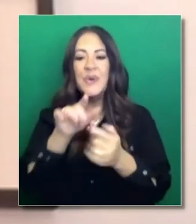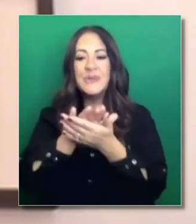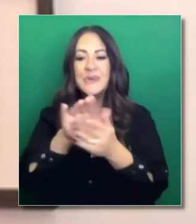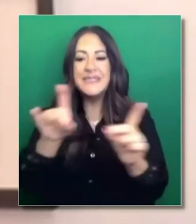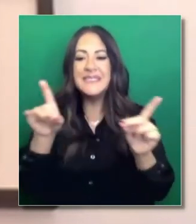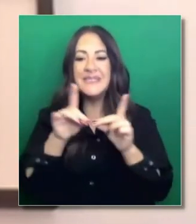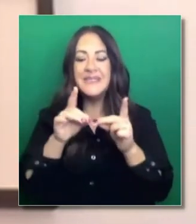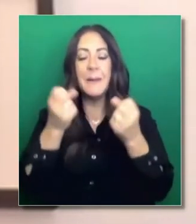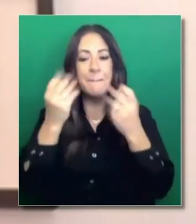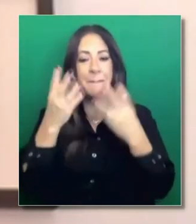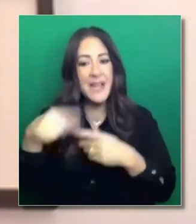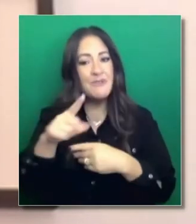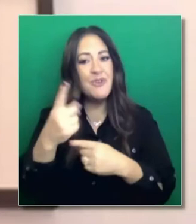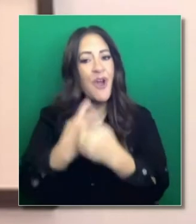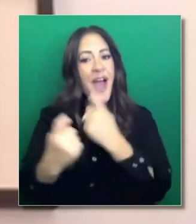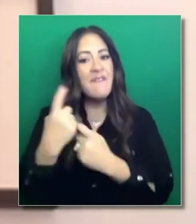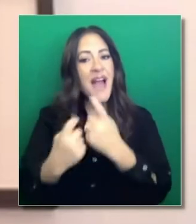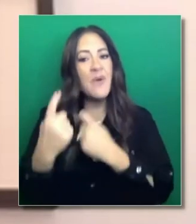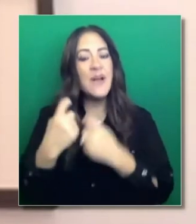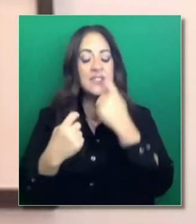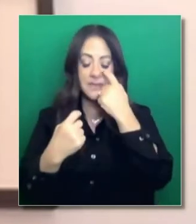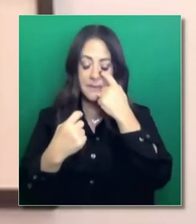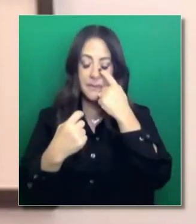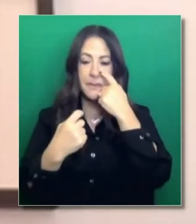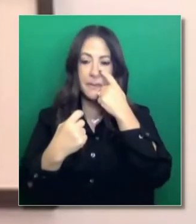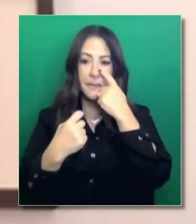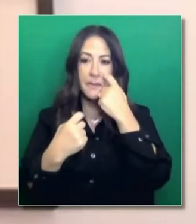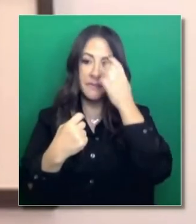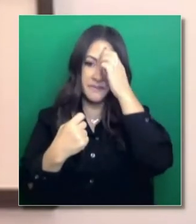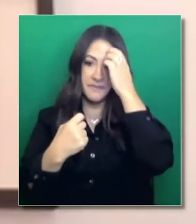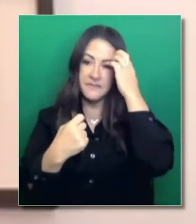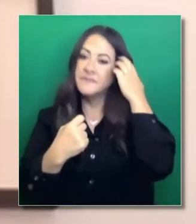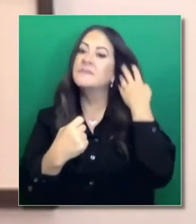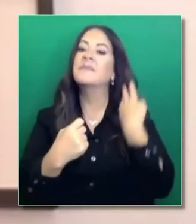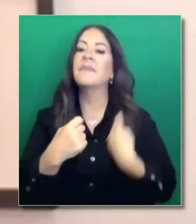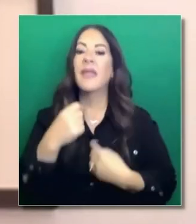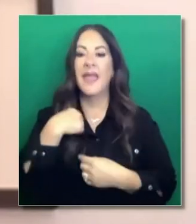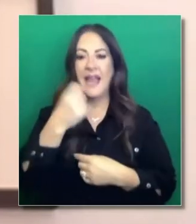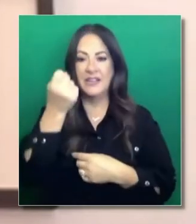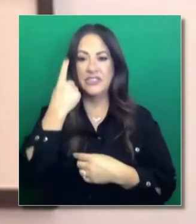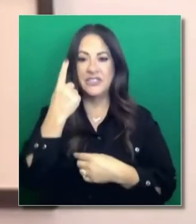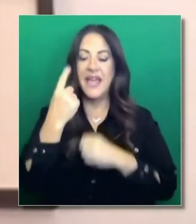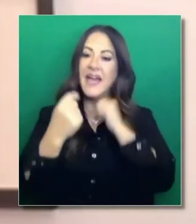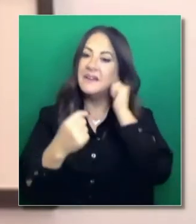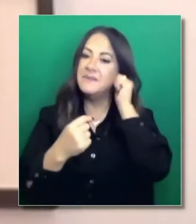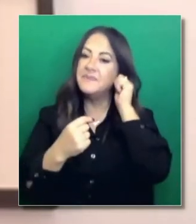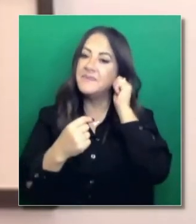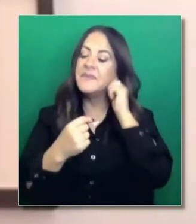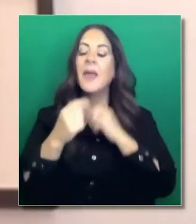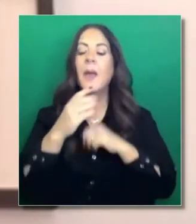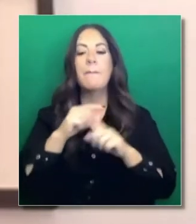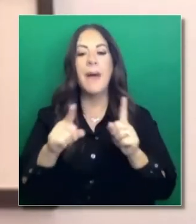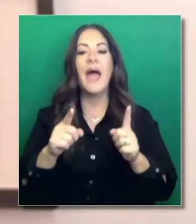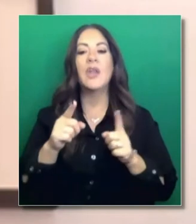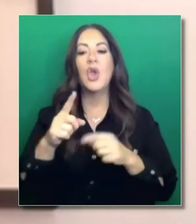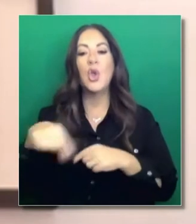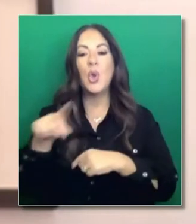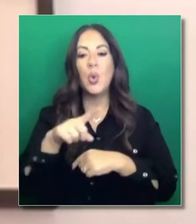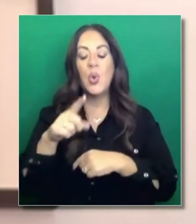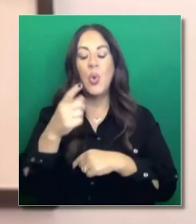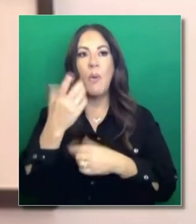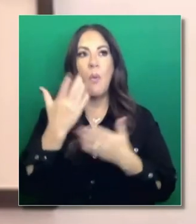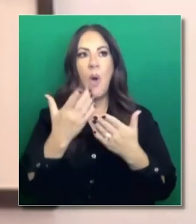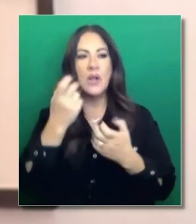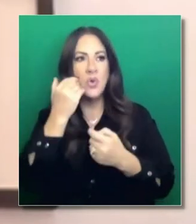Queremos seguir trabajando con distritos escolares que tenían muchas interrogantes. Muchos no tenían el financiamiento para obtener acceso a pruebas de COVID.